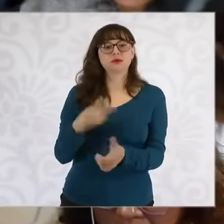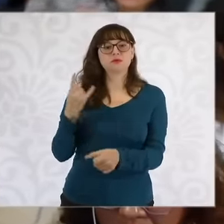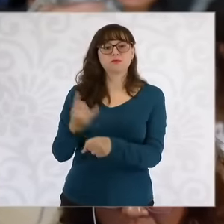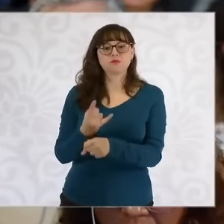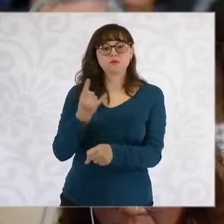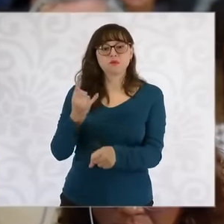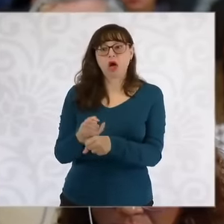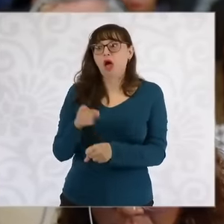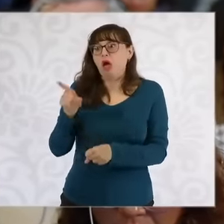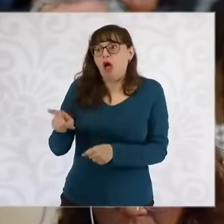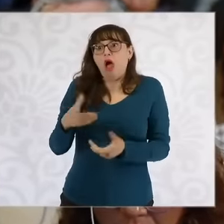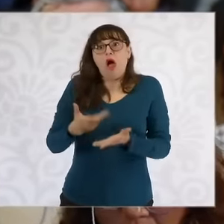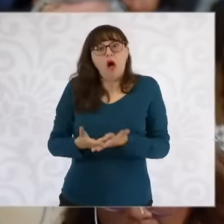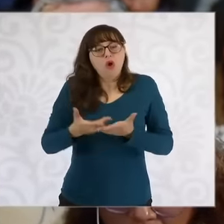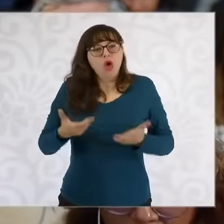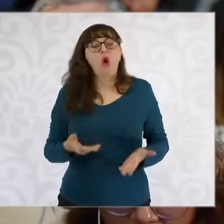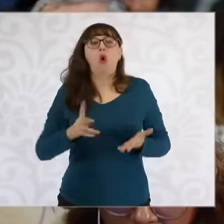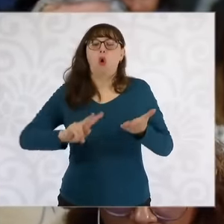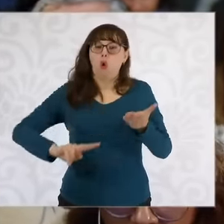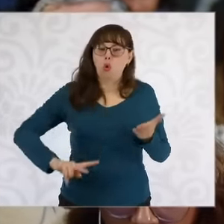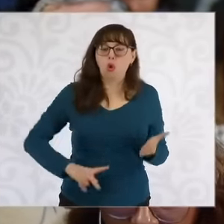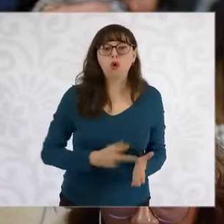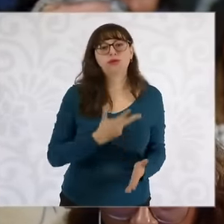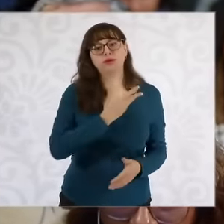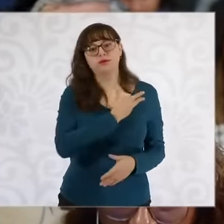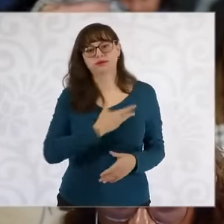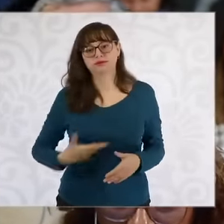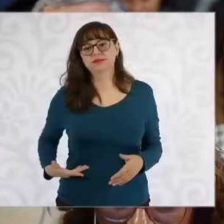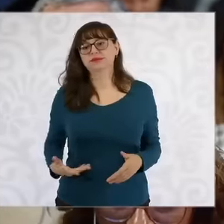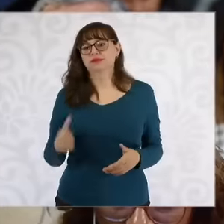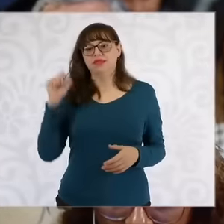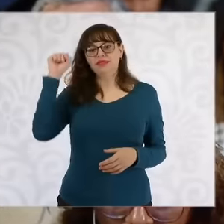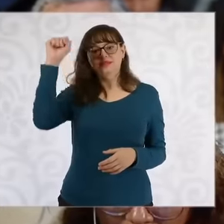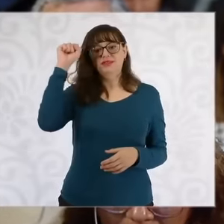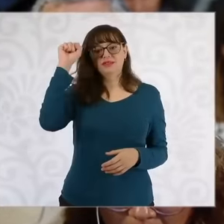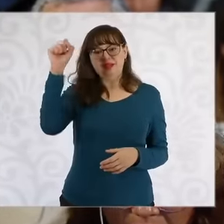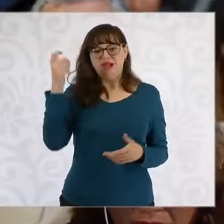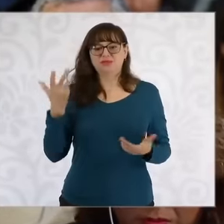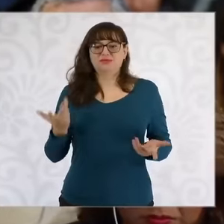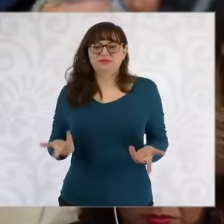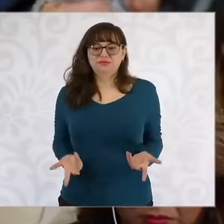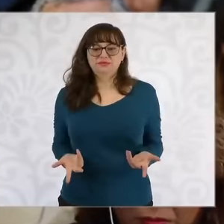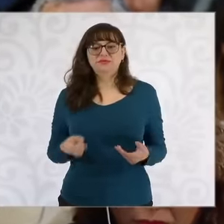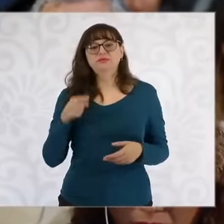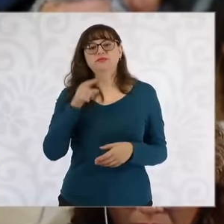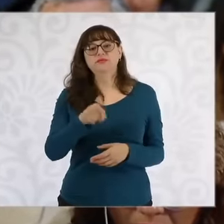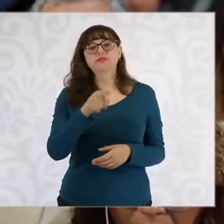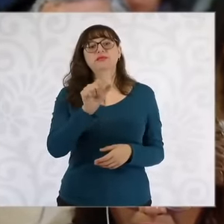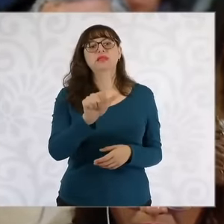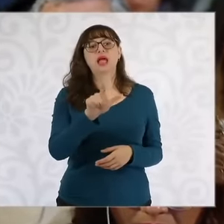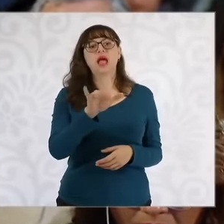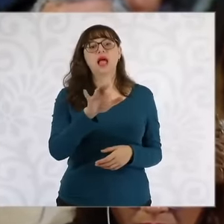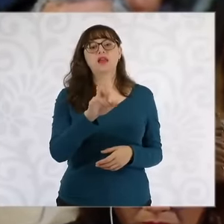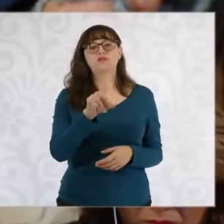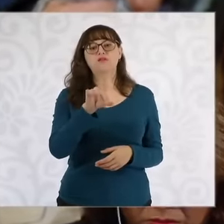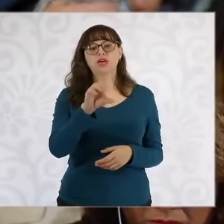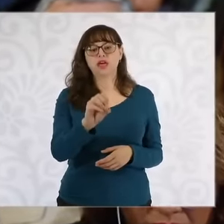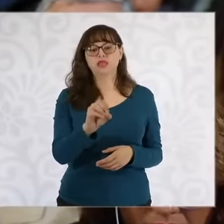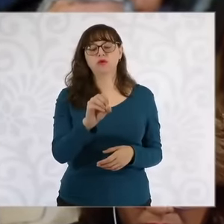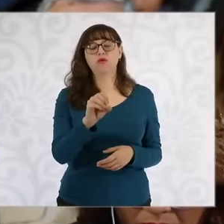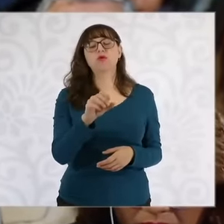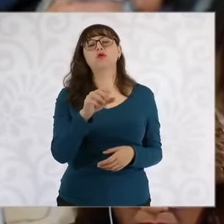él quiere reelegirse ante varias anormalidades, tiene conocimiento Alfredo Domínguez Marrufo, director de este